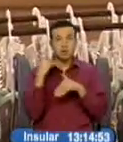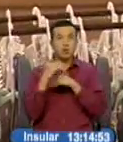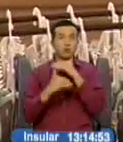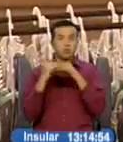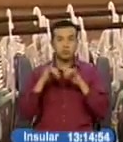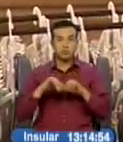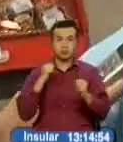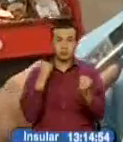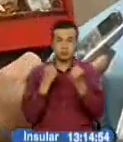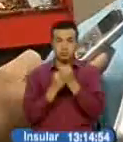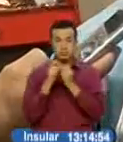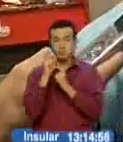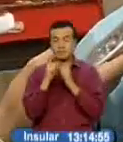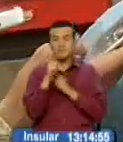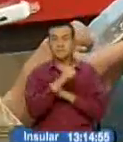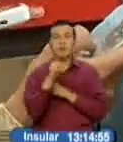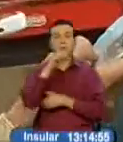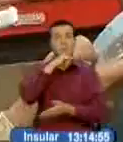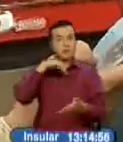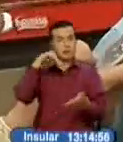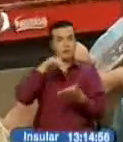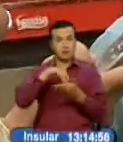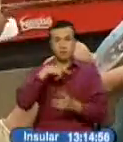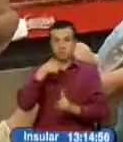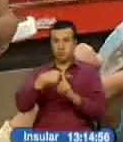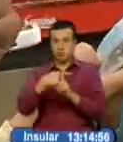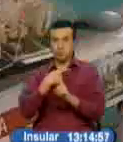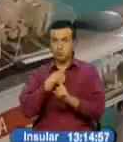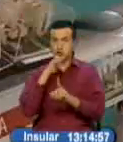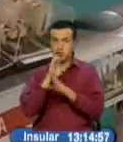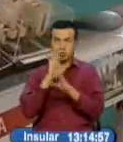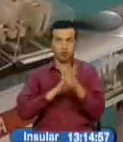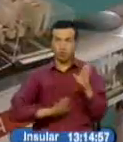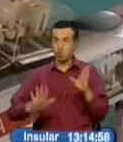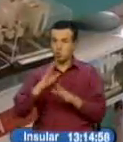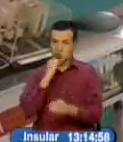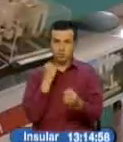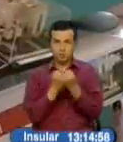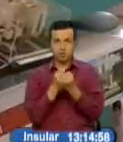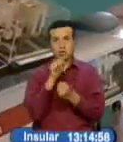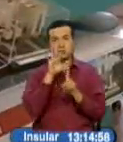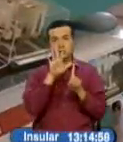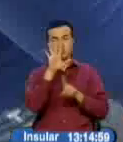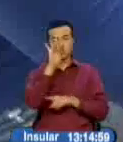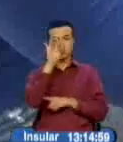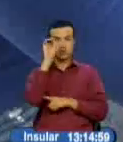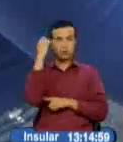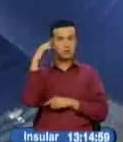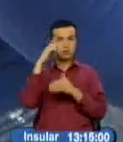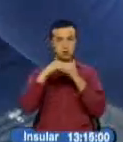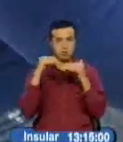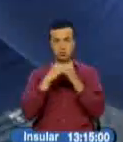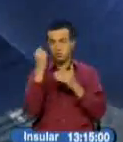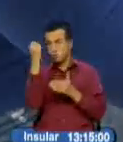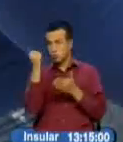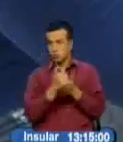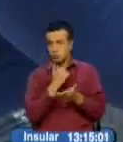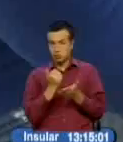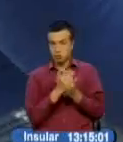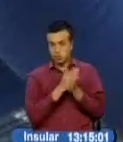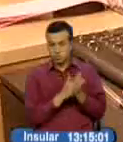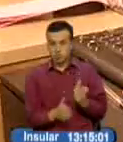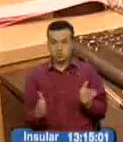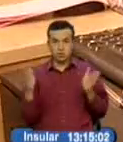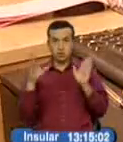para apoyar a lo que es a las personas de Manabí y me incluyo porque Ecuador somos todos. Son más de 680 millones de dólares que se recaudaron durante la